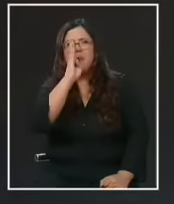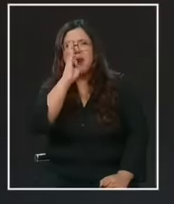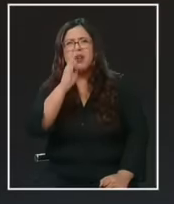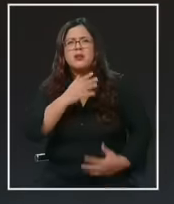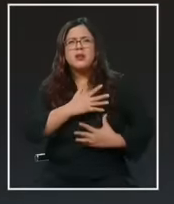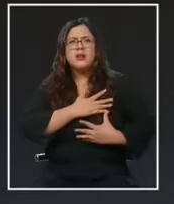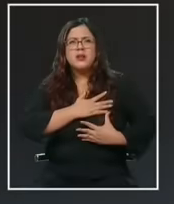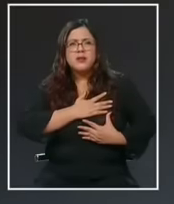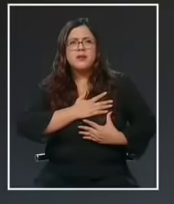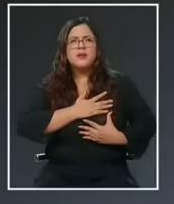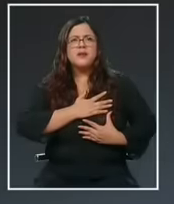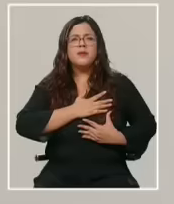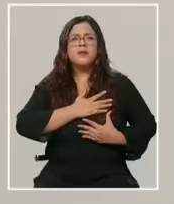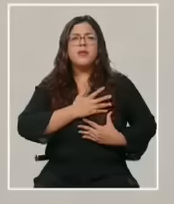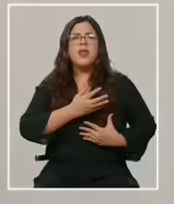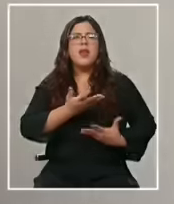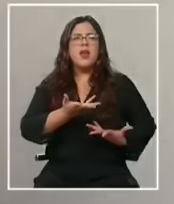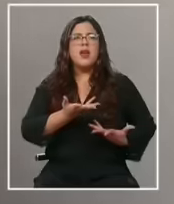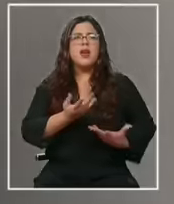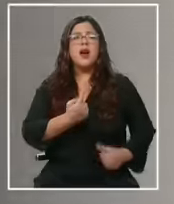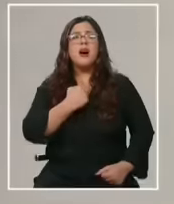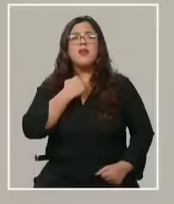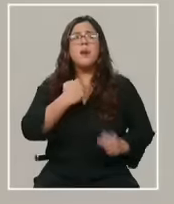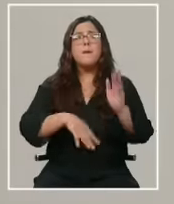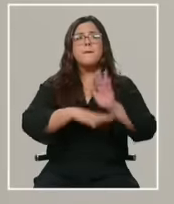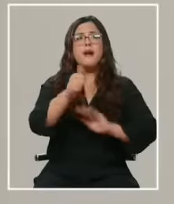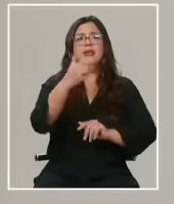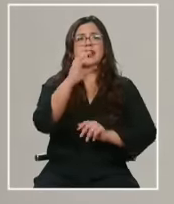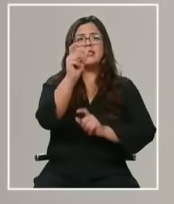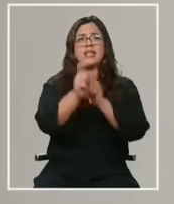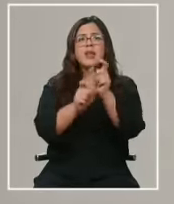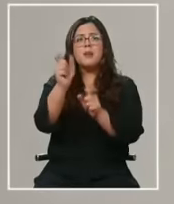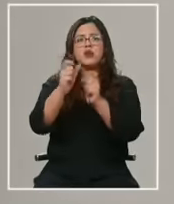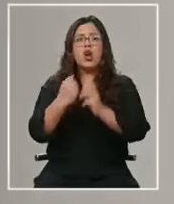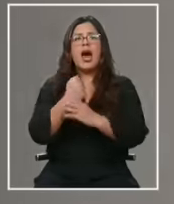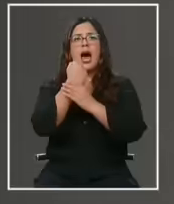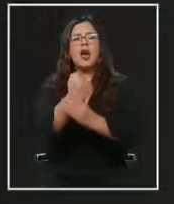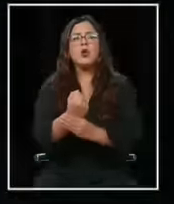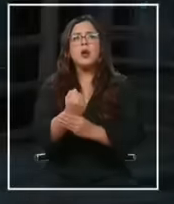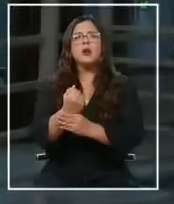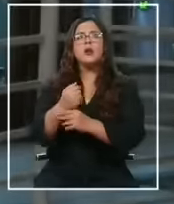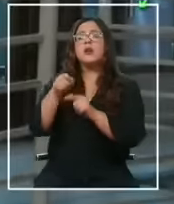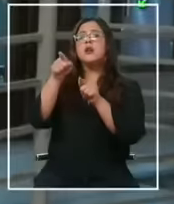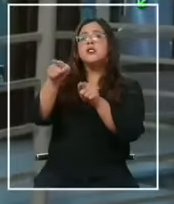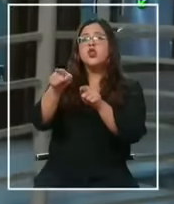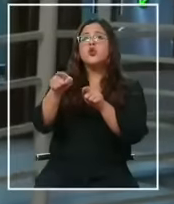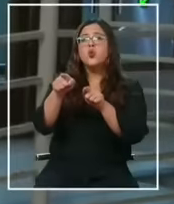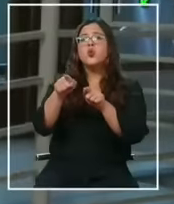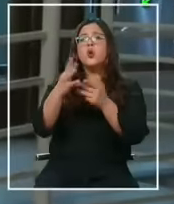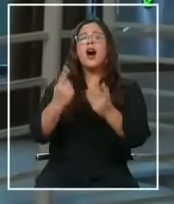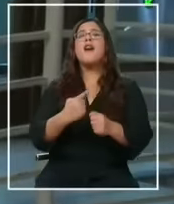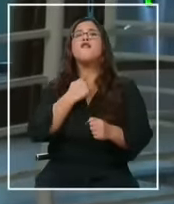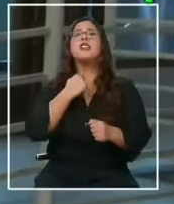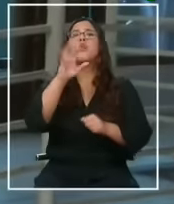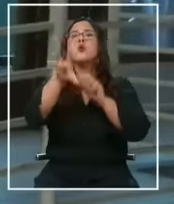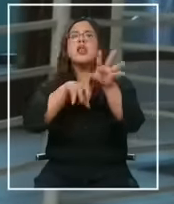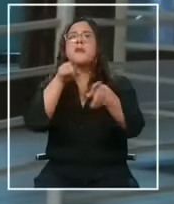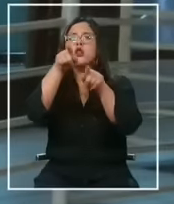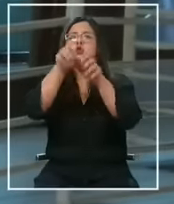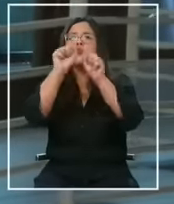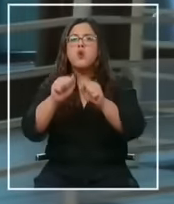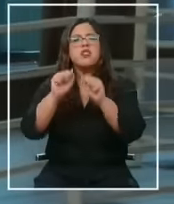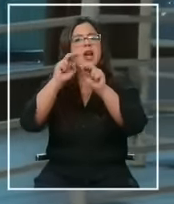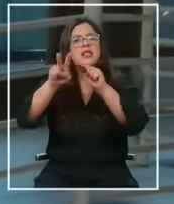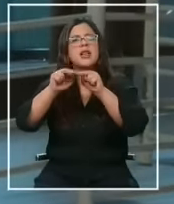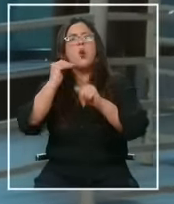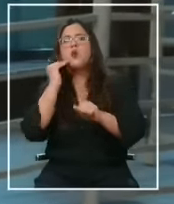en los corazones de los vecinos. Llegaron más de 60 personas a ayudar. Si eres capaz de hacerle daño a un animal, puedes hacerlo a